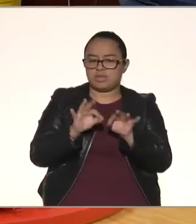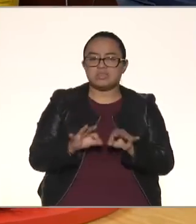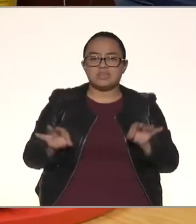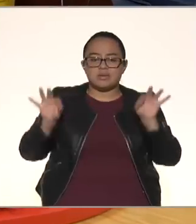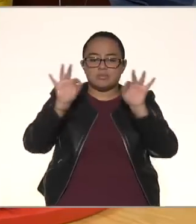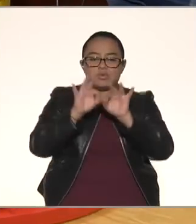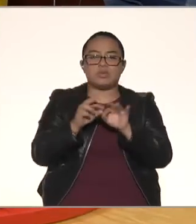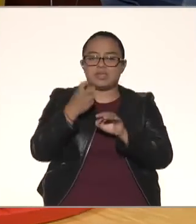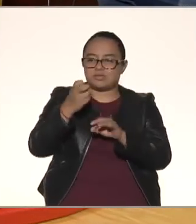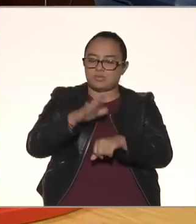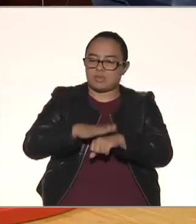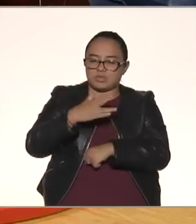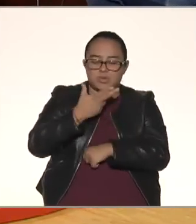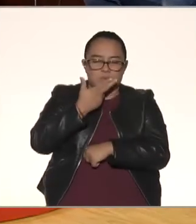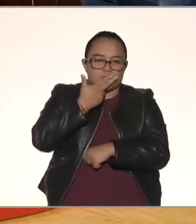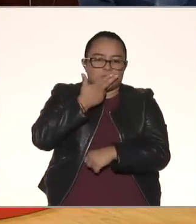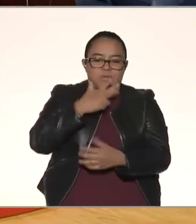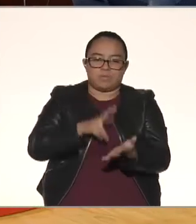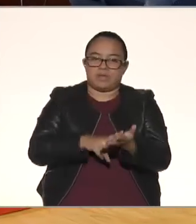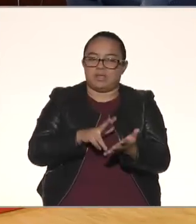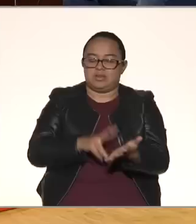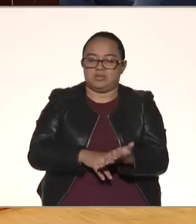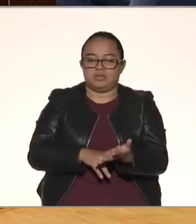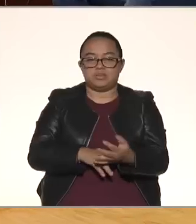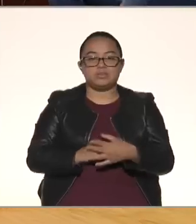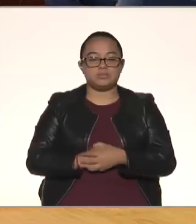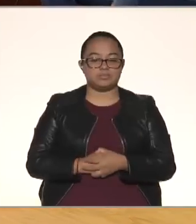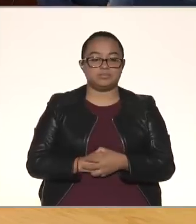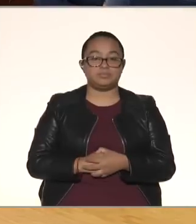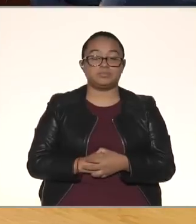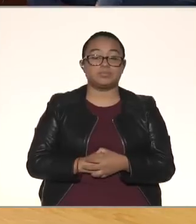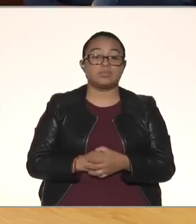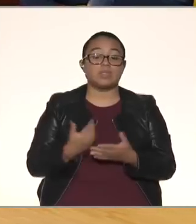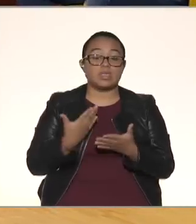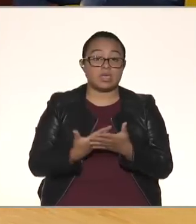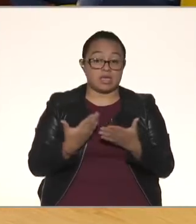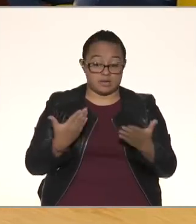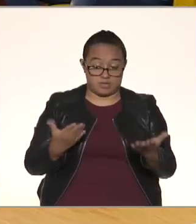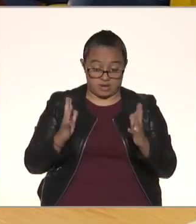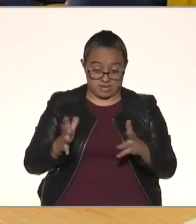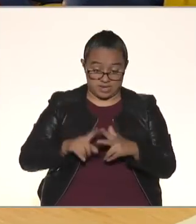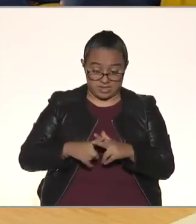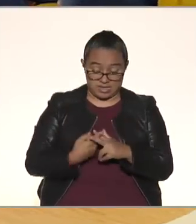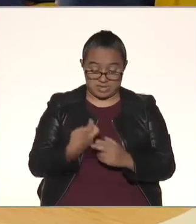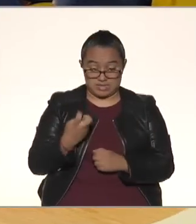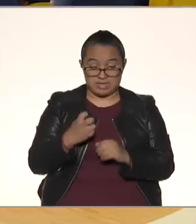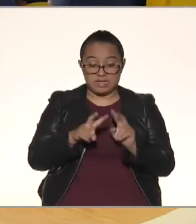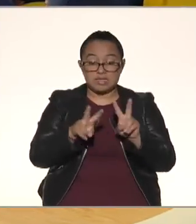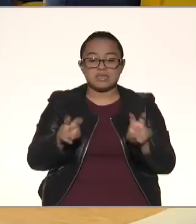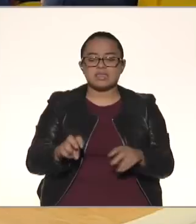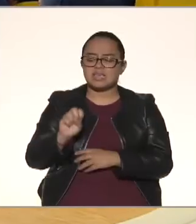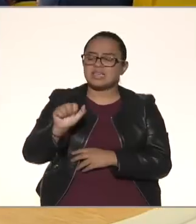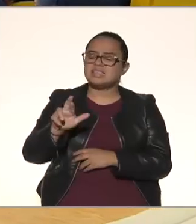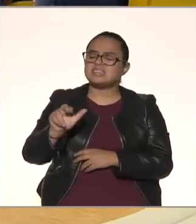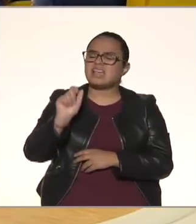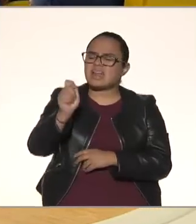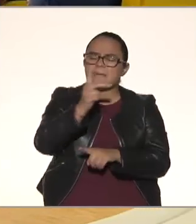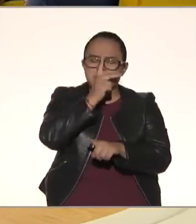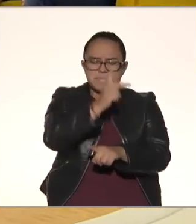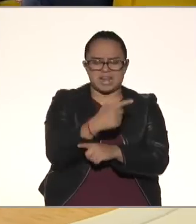y es lo más valioso que podemos tener, por supuesto. Pues vamos a entrarle de lleno ya al tema. Sara, ¿qué es la generosidad?